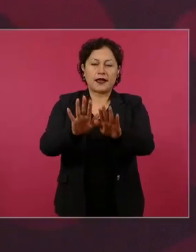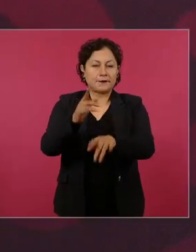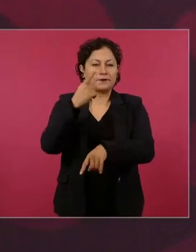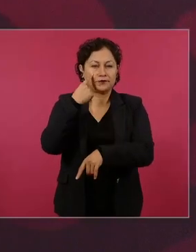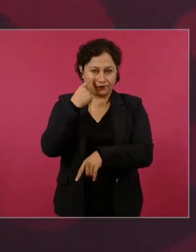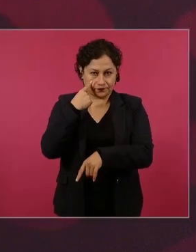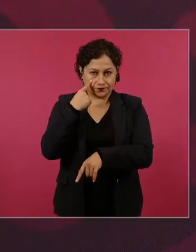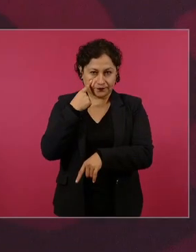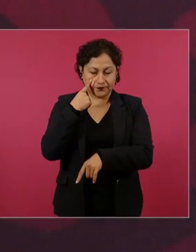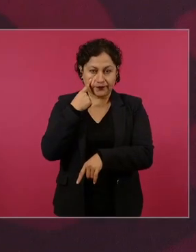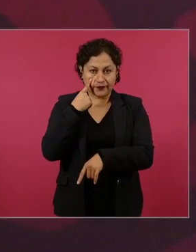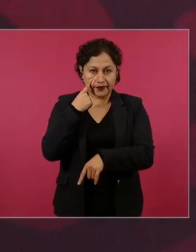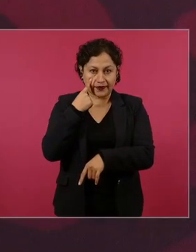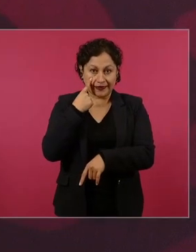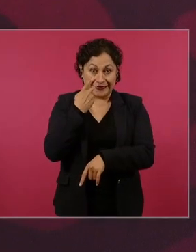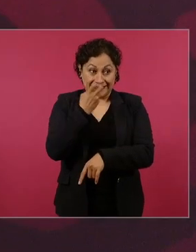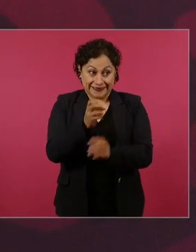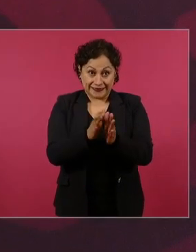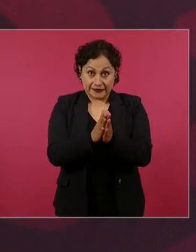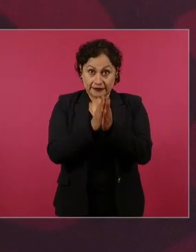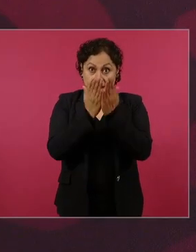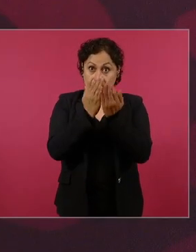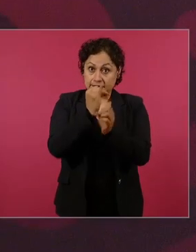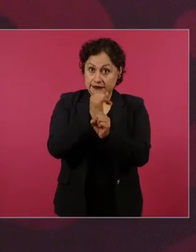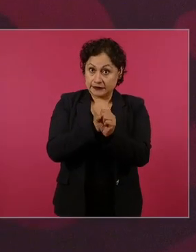me informan